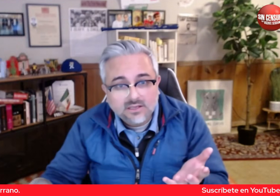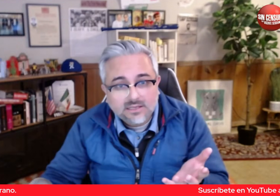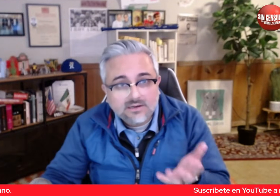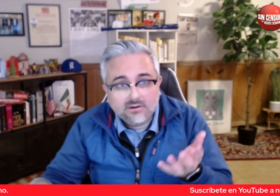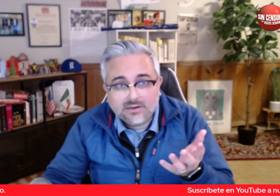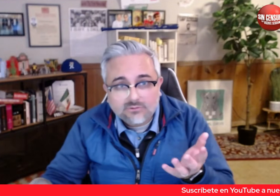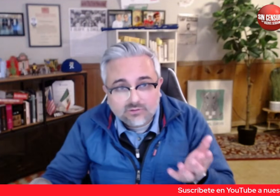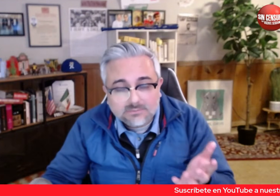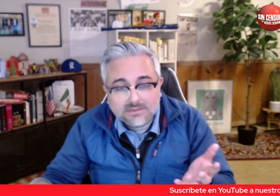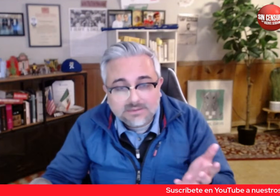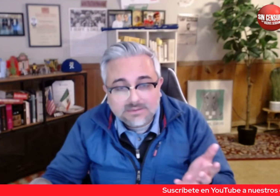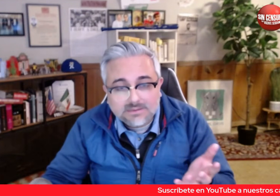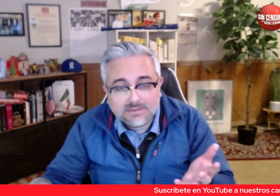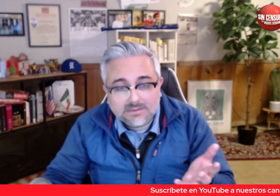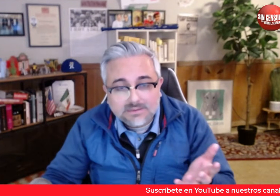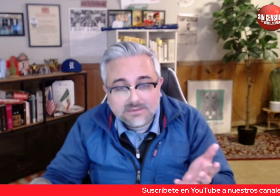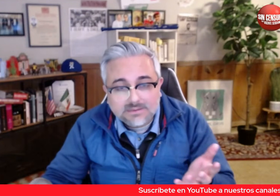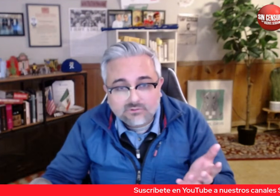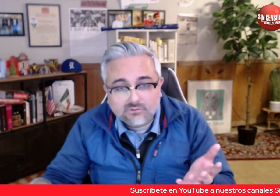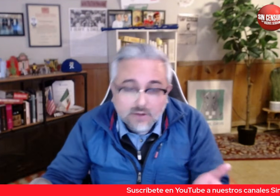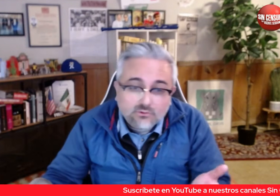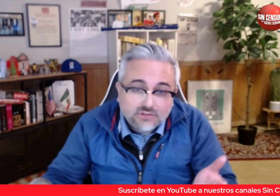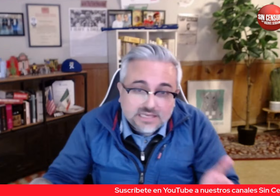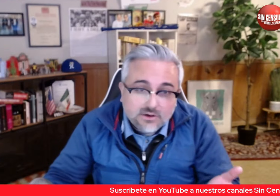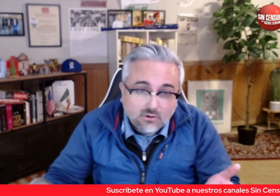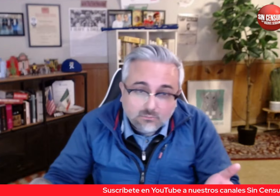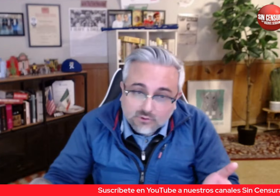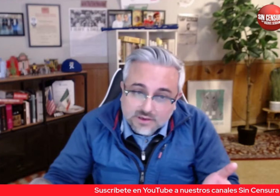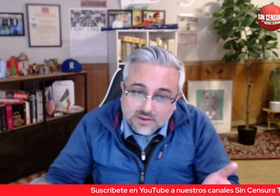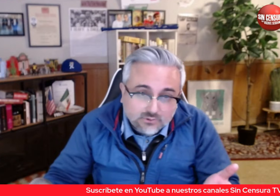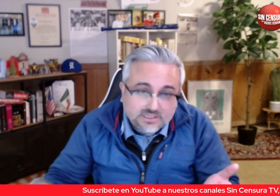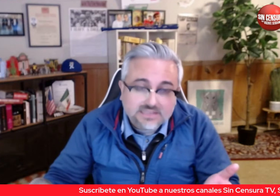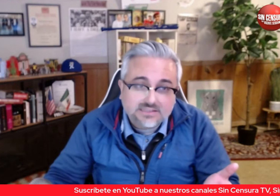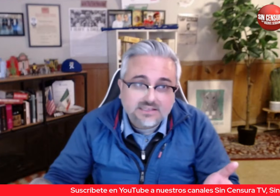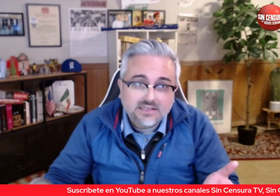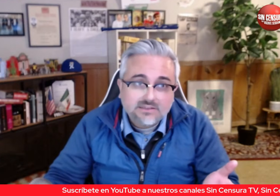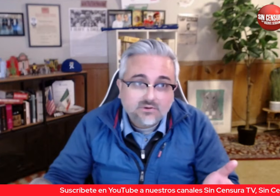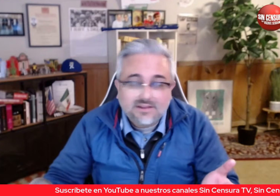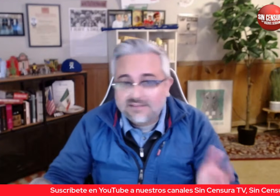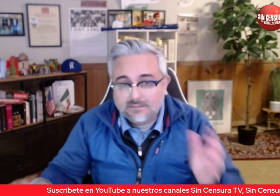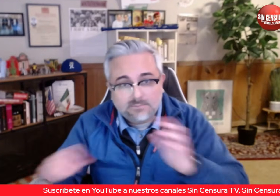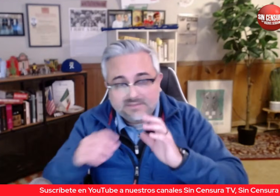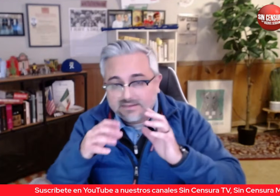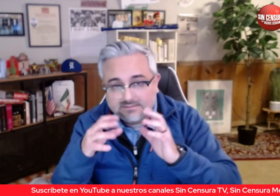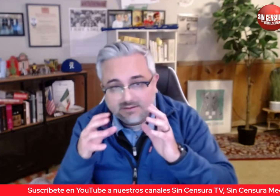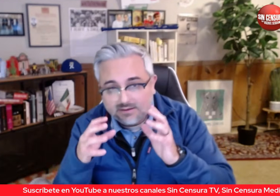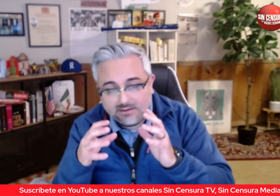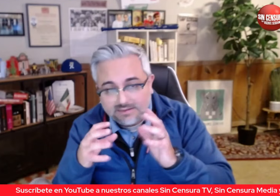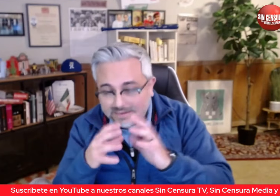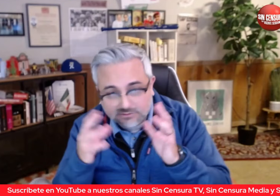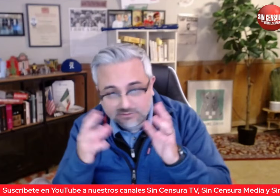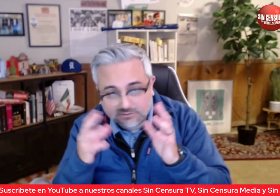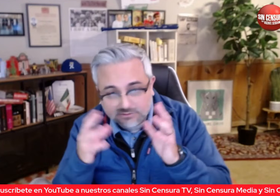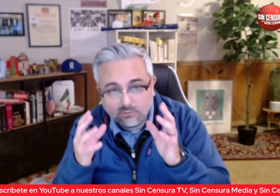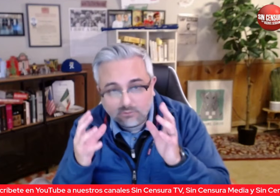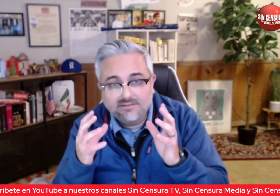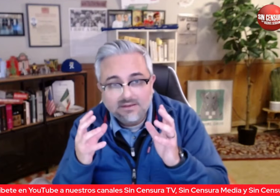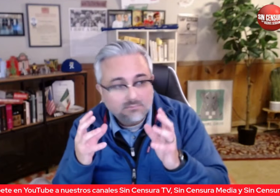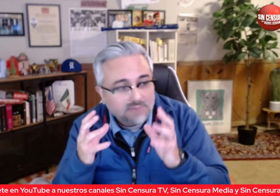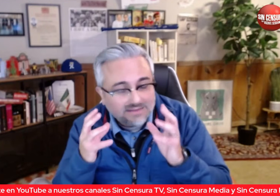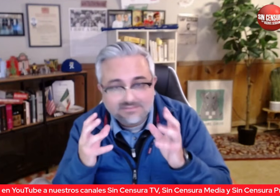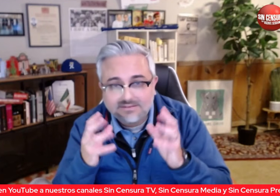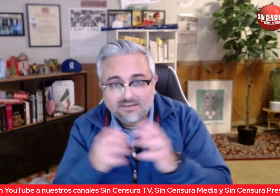York, en las últimas horas, asesinaron a un CEO muy importante de una de las empresas, de las